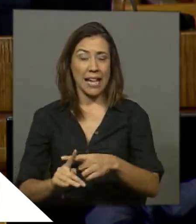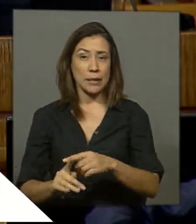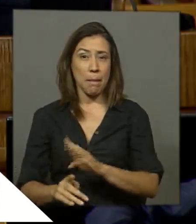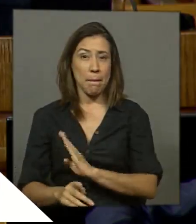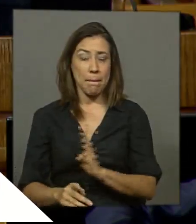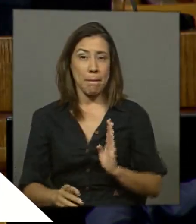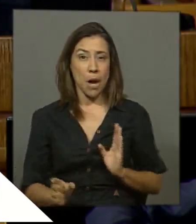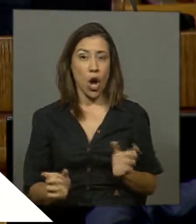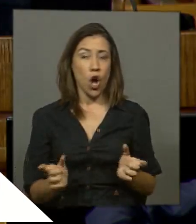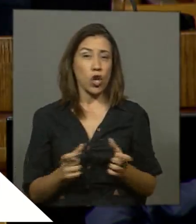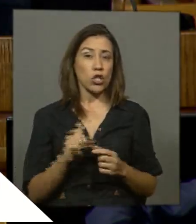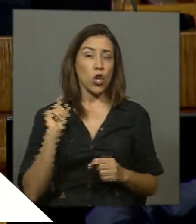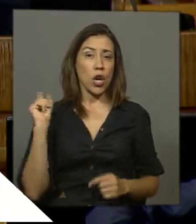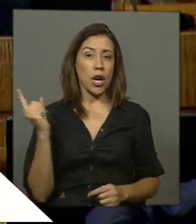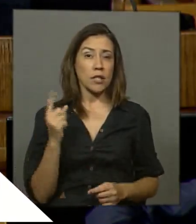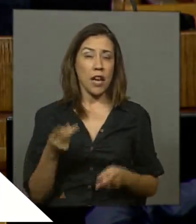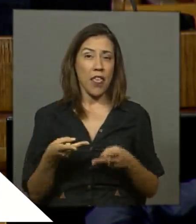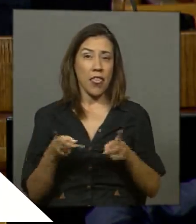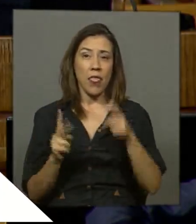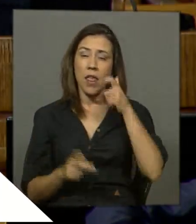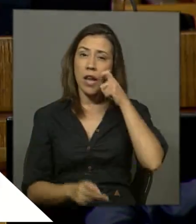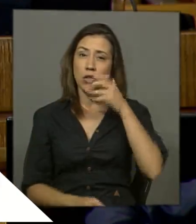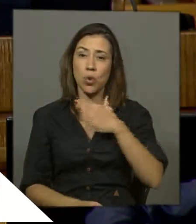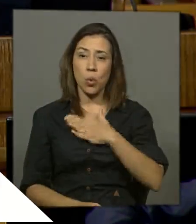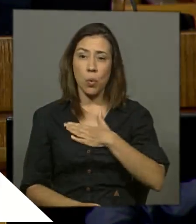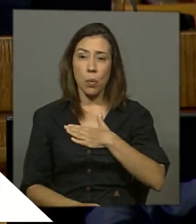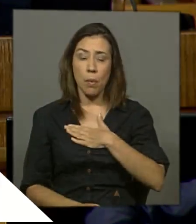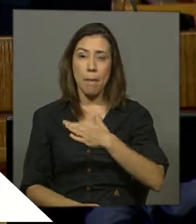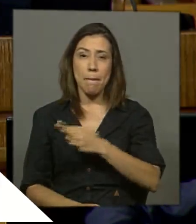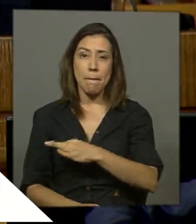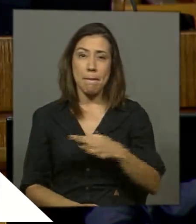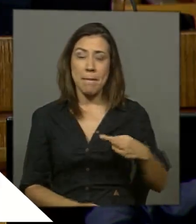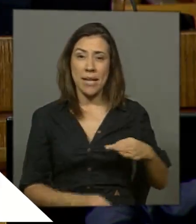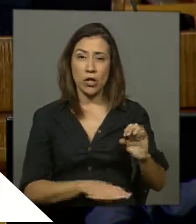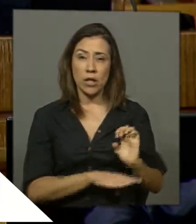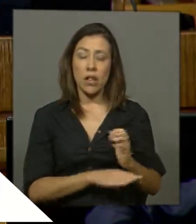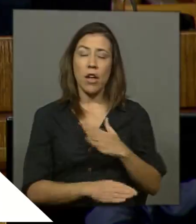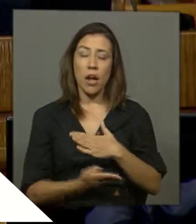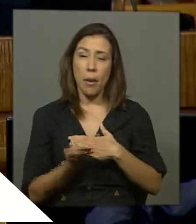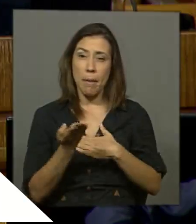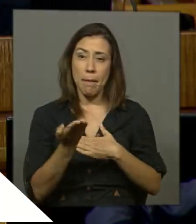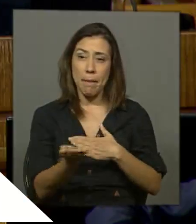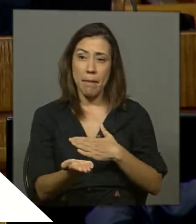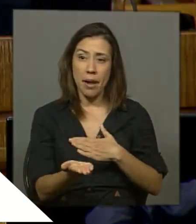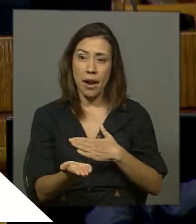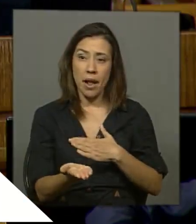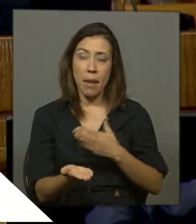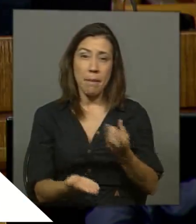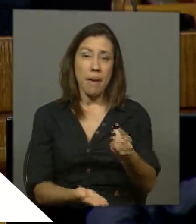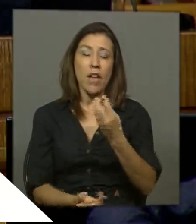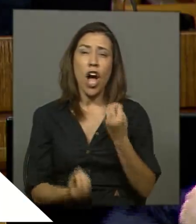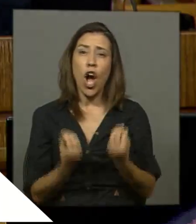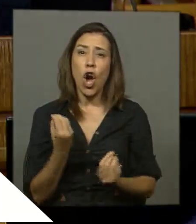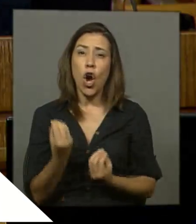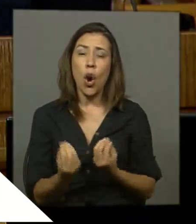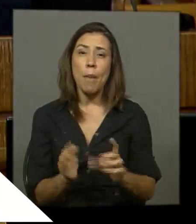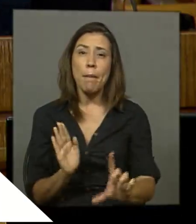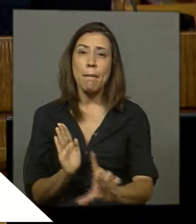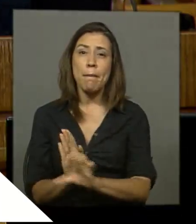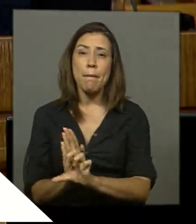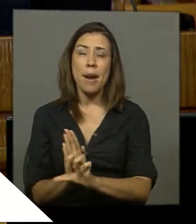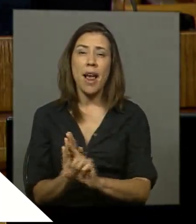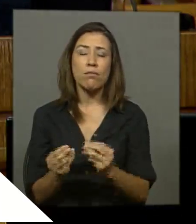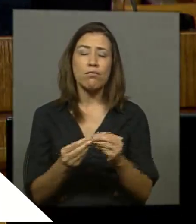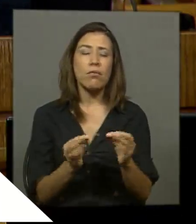del Consejo Nacional de Derechos Humanos ministro de estado le quiero pedir que me diga cómo la ley